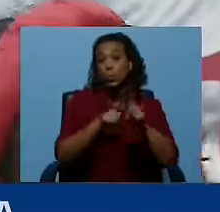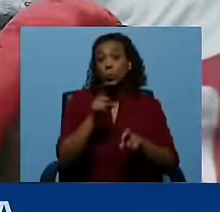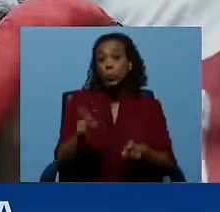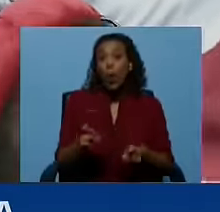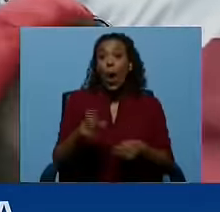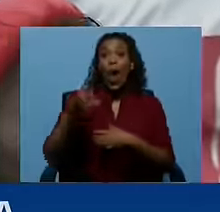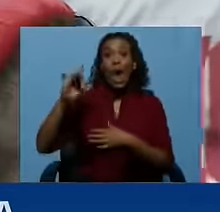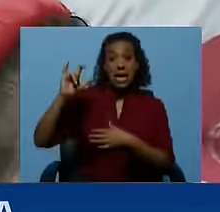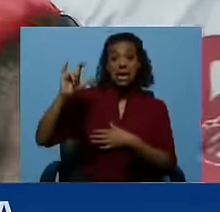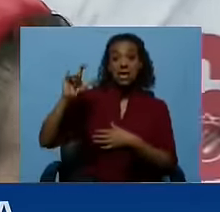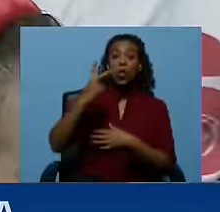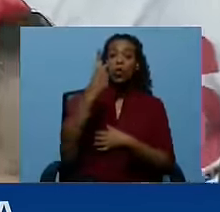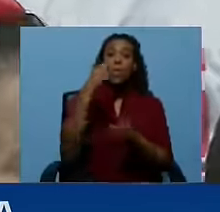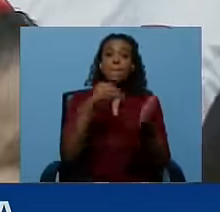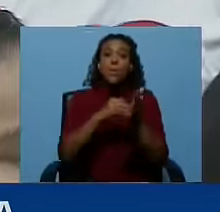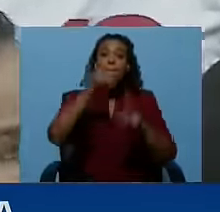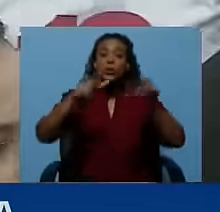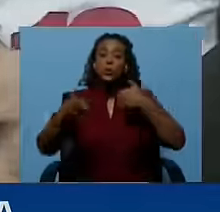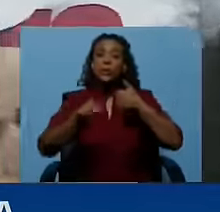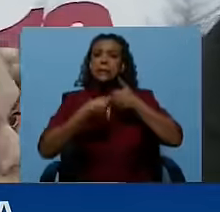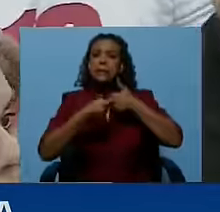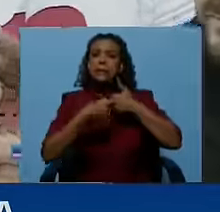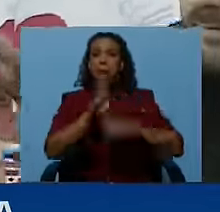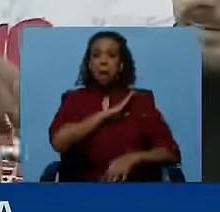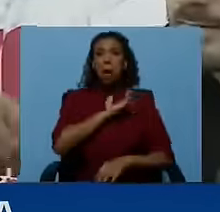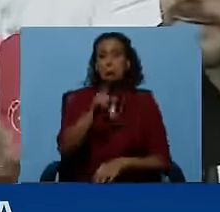En Instagram tiene 2.000.